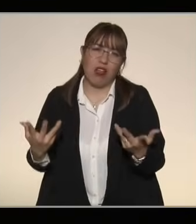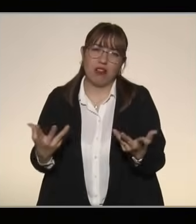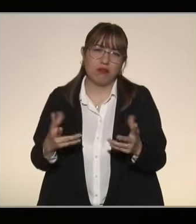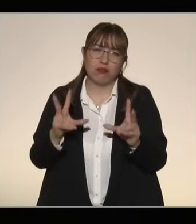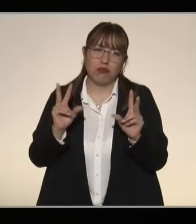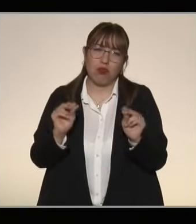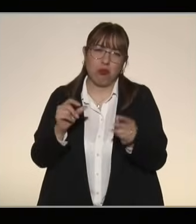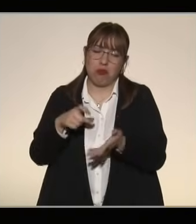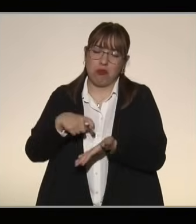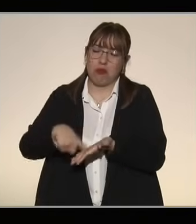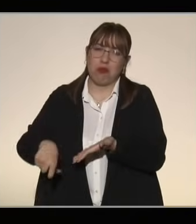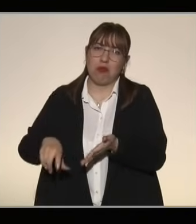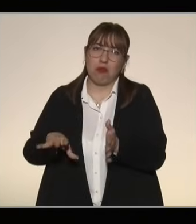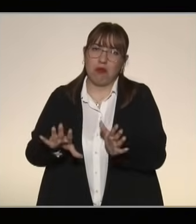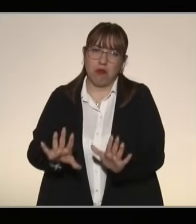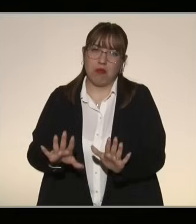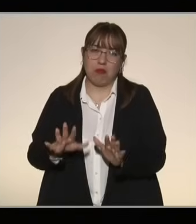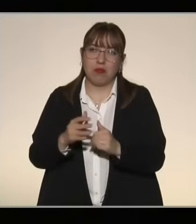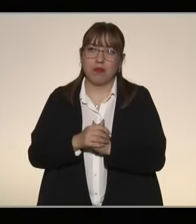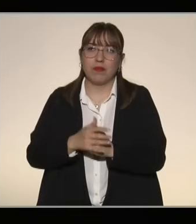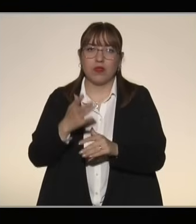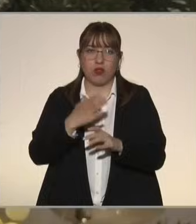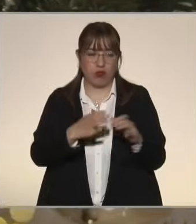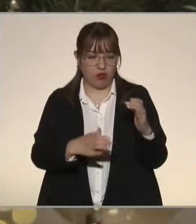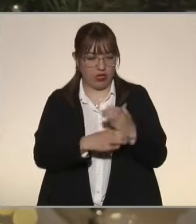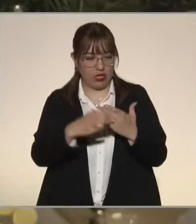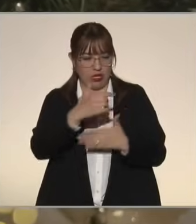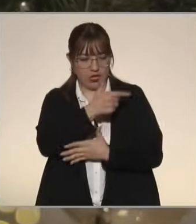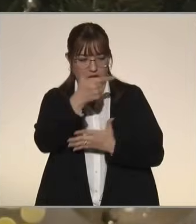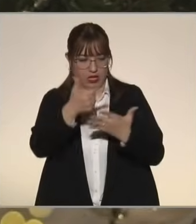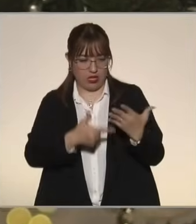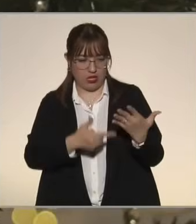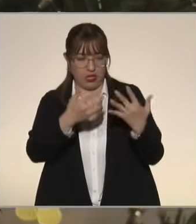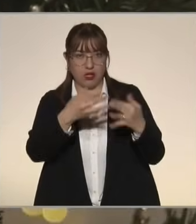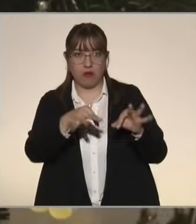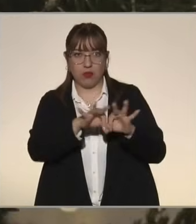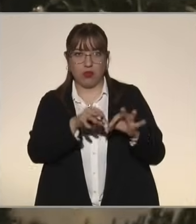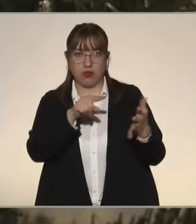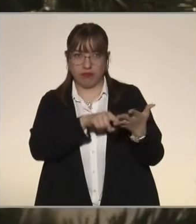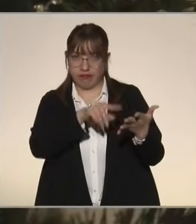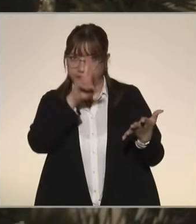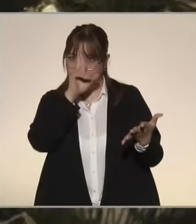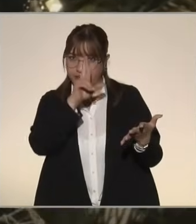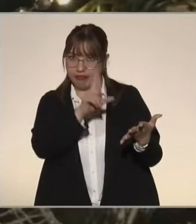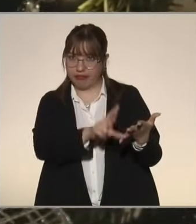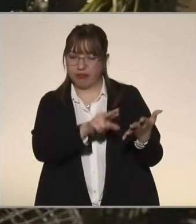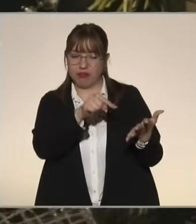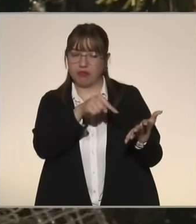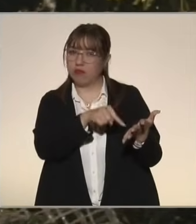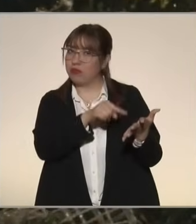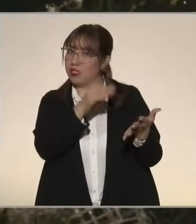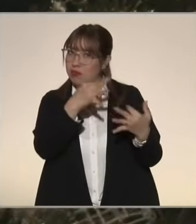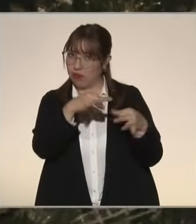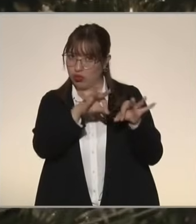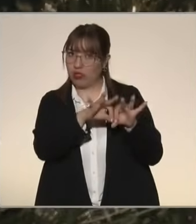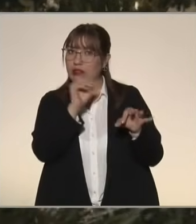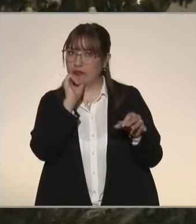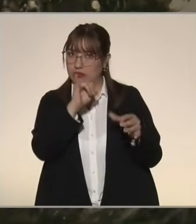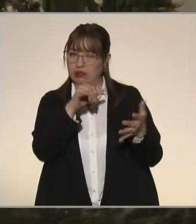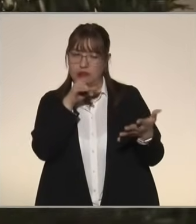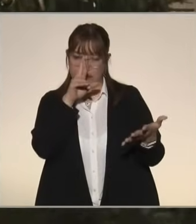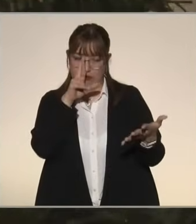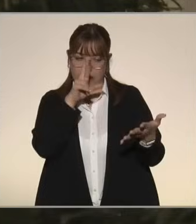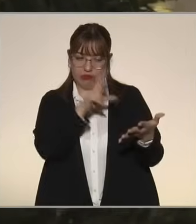lo gasto. Hacer una lista de prioridades, respetar esa lista de prioridades. Yo le llamo incluirnos en la ecuación, que quiere decir